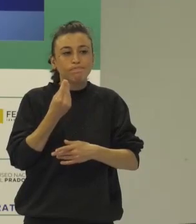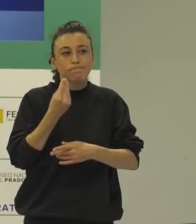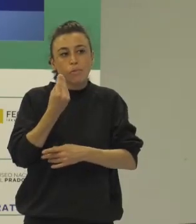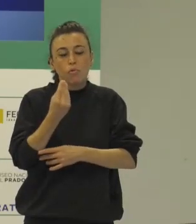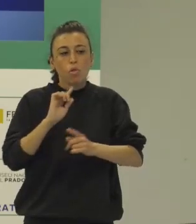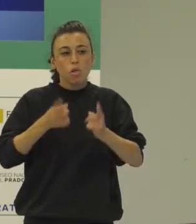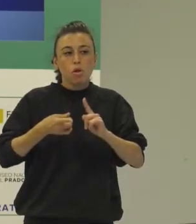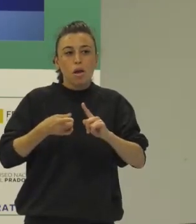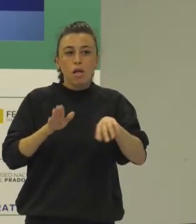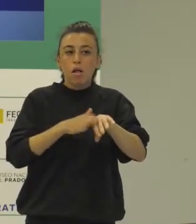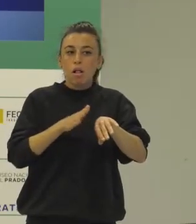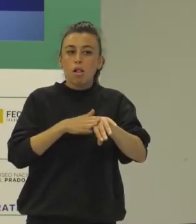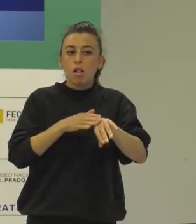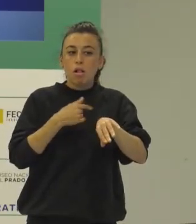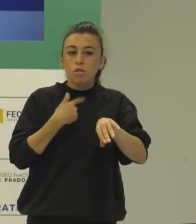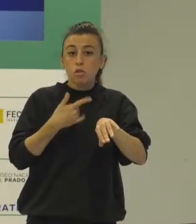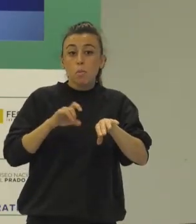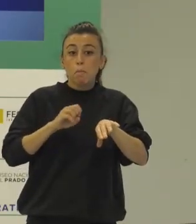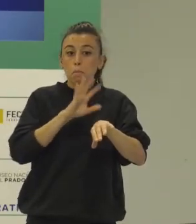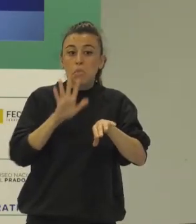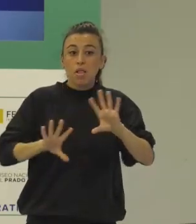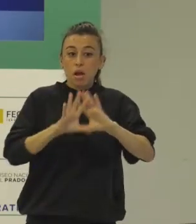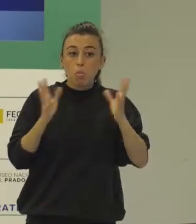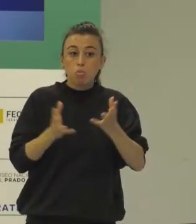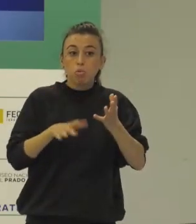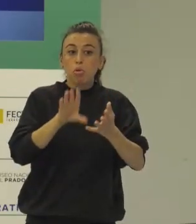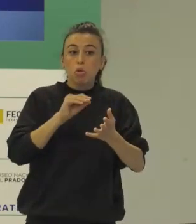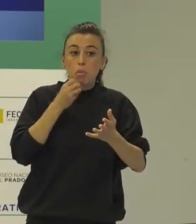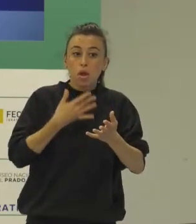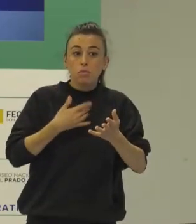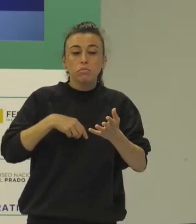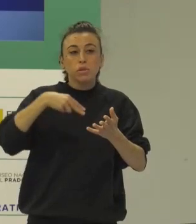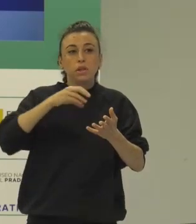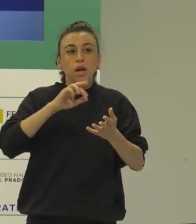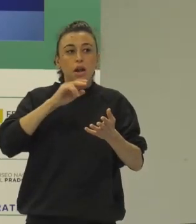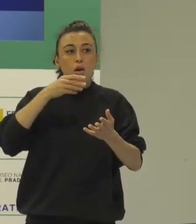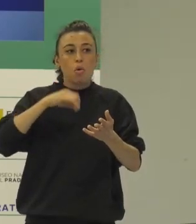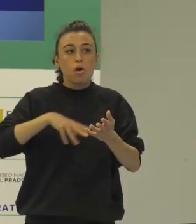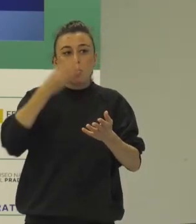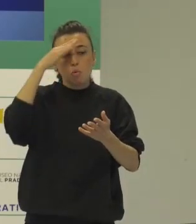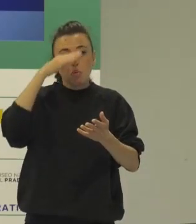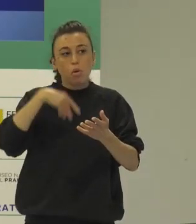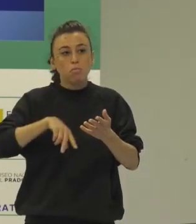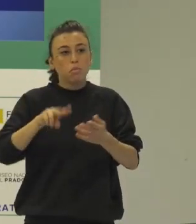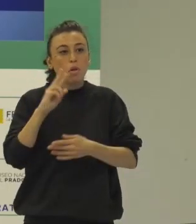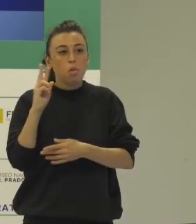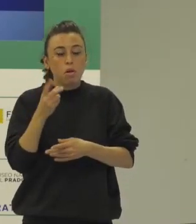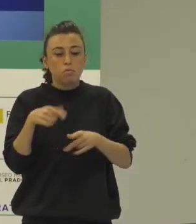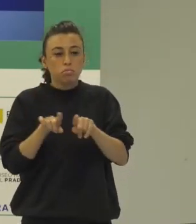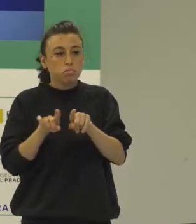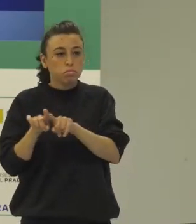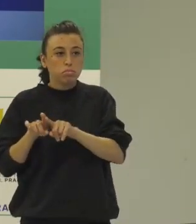más fácil que el mundo lo comprenda, como Nicaragua, como Cuba, como Venezuela, o incluso dictadores o